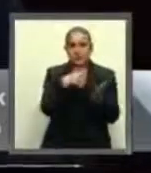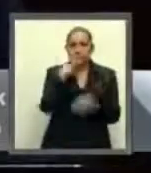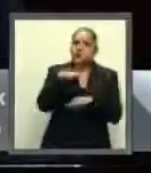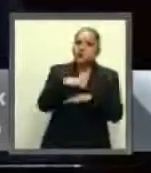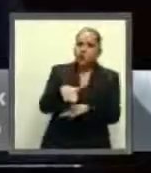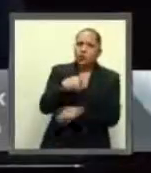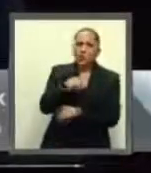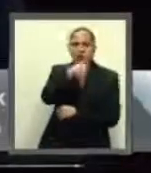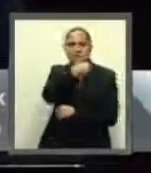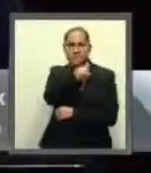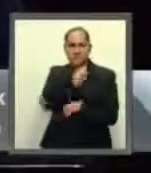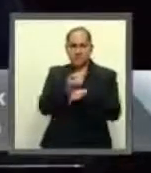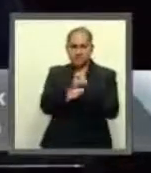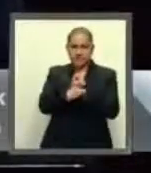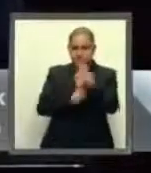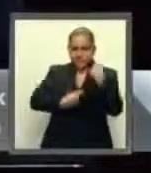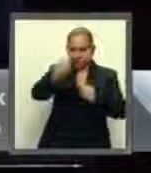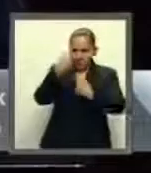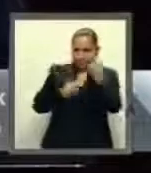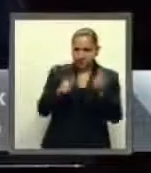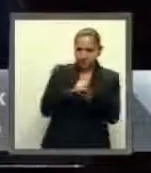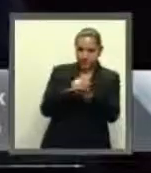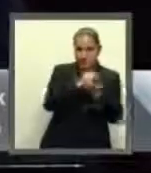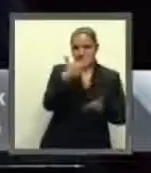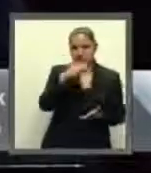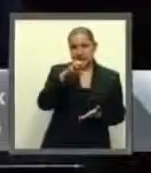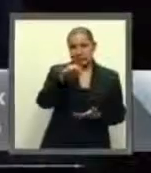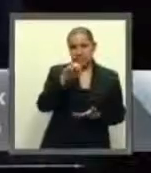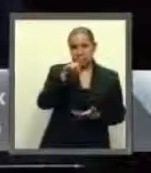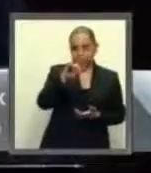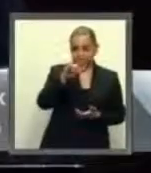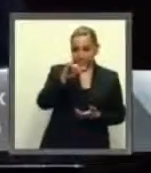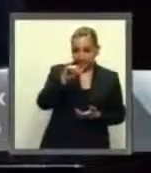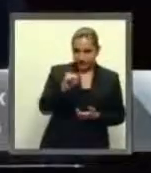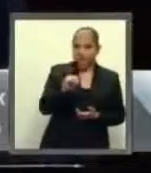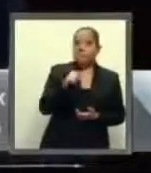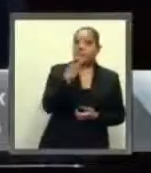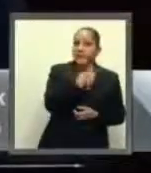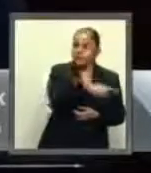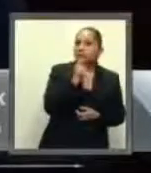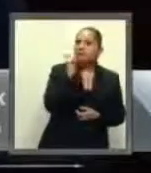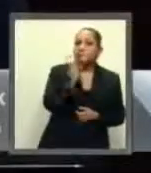hemodiálisis. La insuficiencia renal consiste en la pérdida progresiva de permanecer